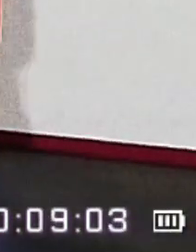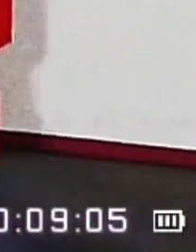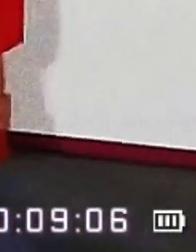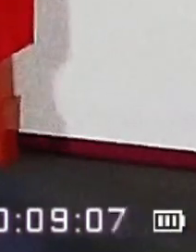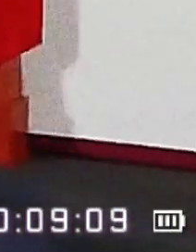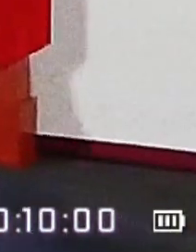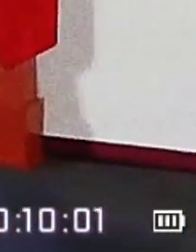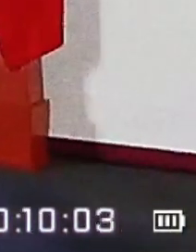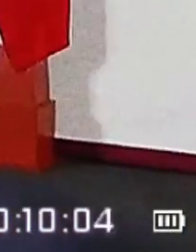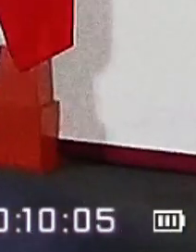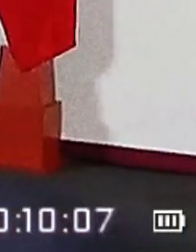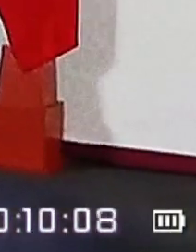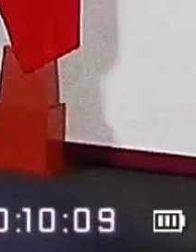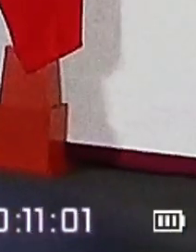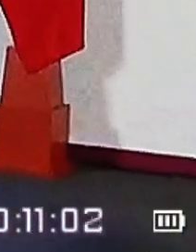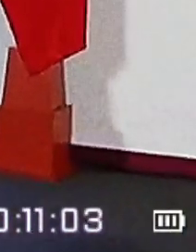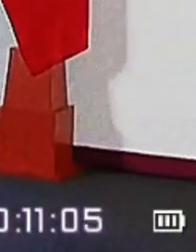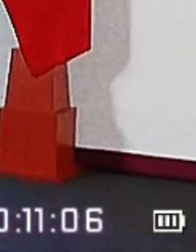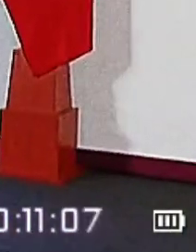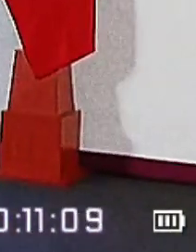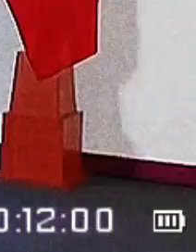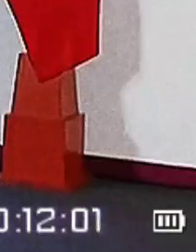Qué milagro. Buenos días.